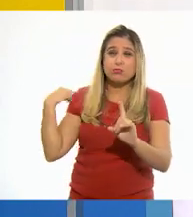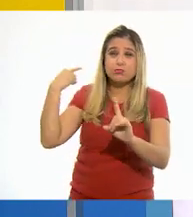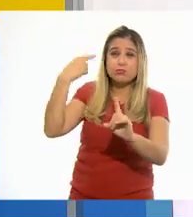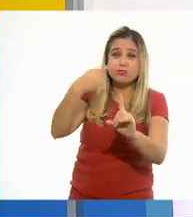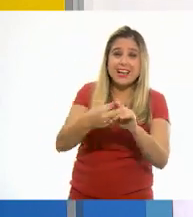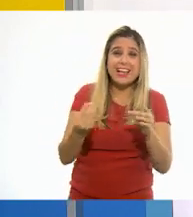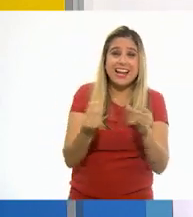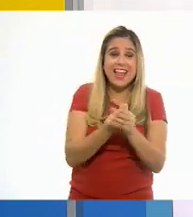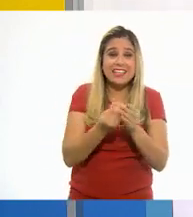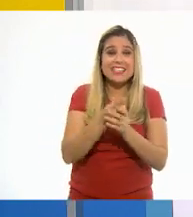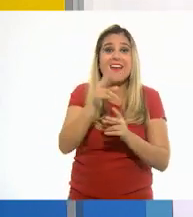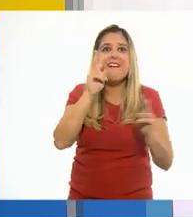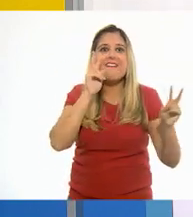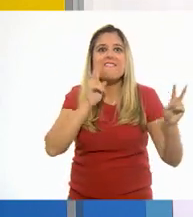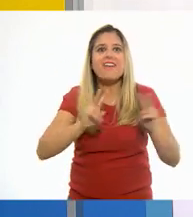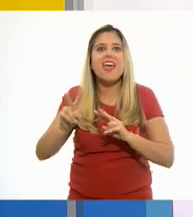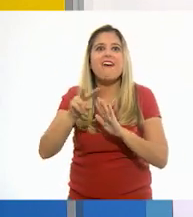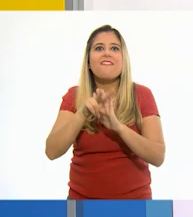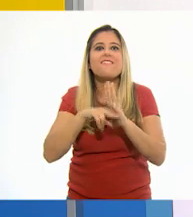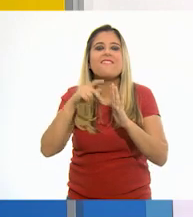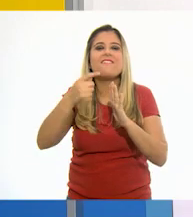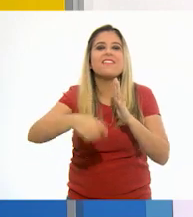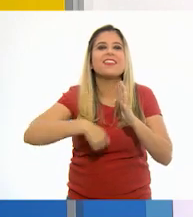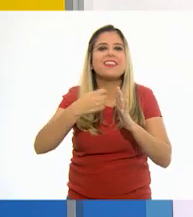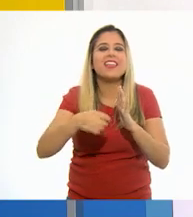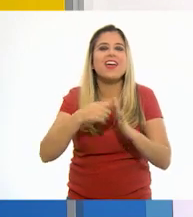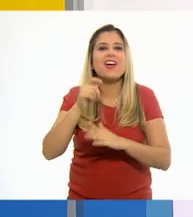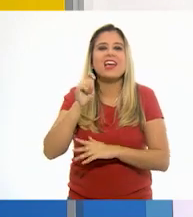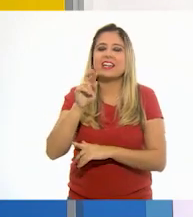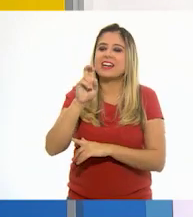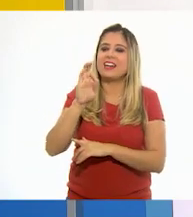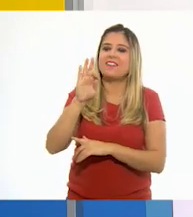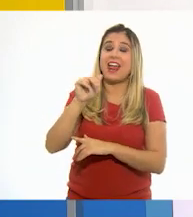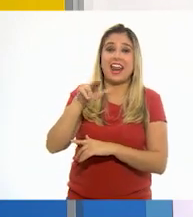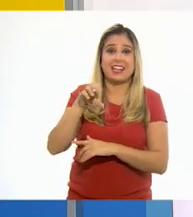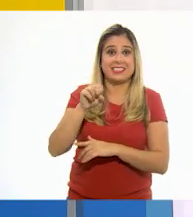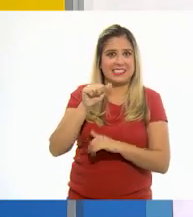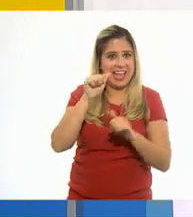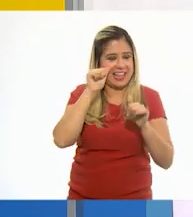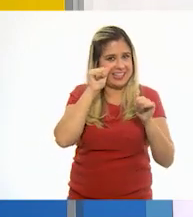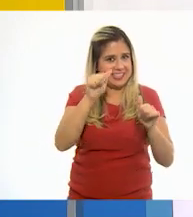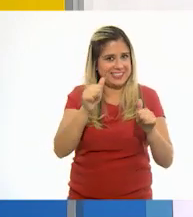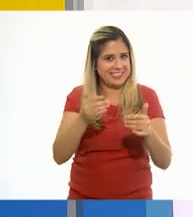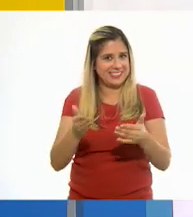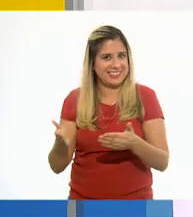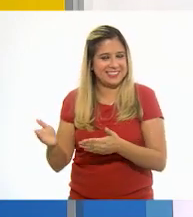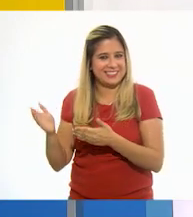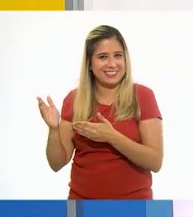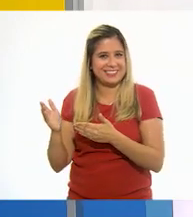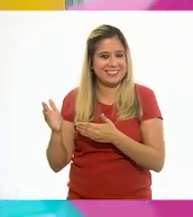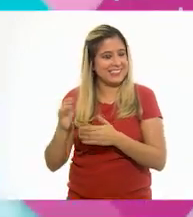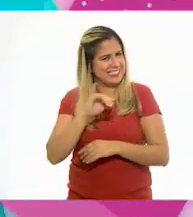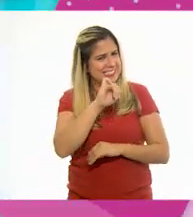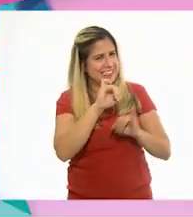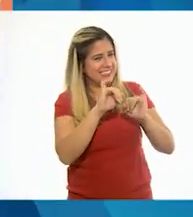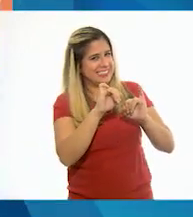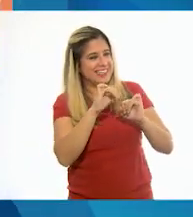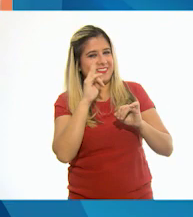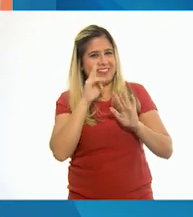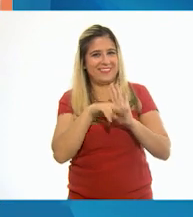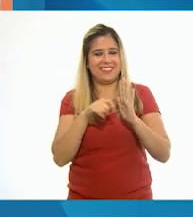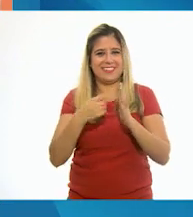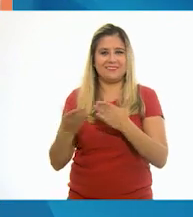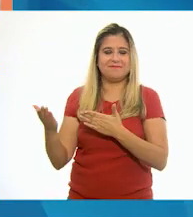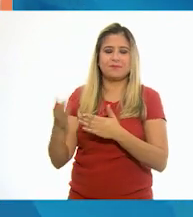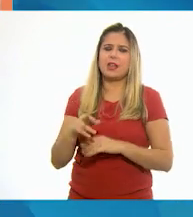sesión, vemos el siguiente video de los refranes? Pongan mucha atención. Muy bien, María, me parece muy bien.